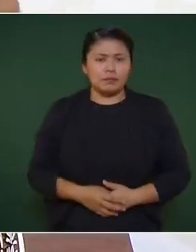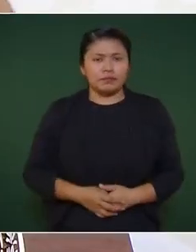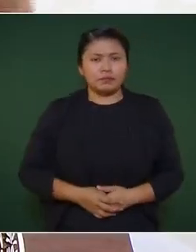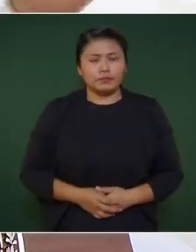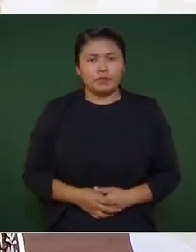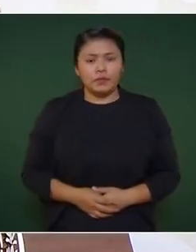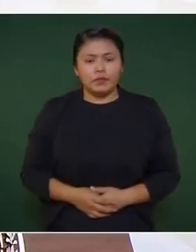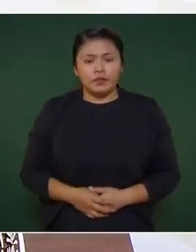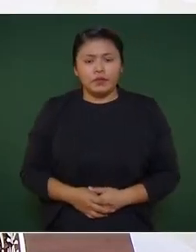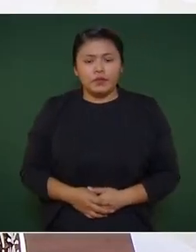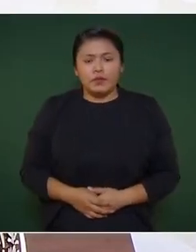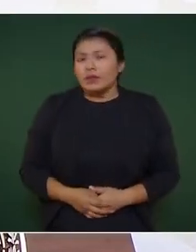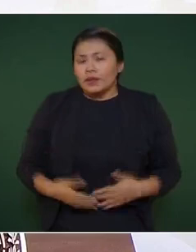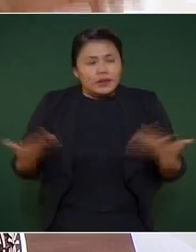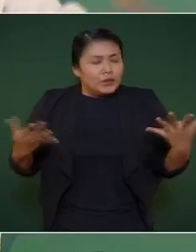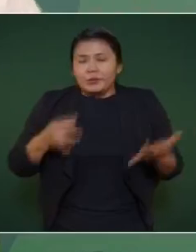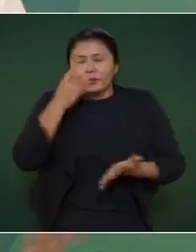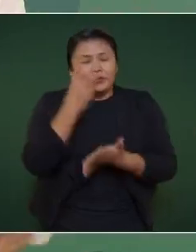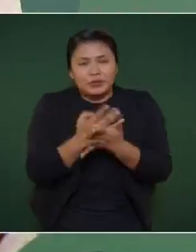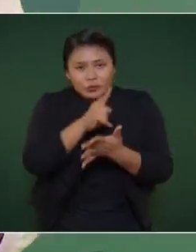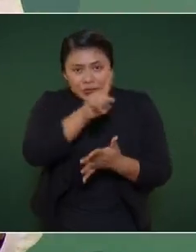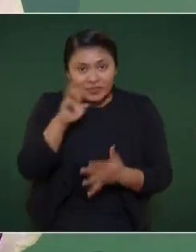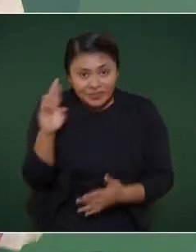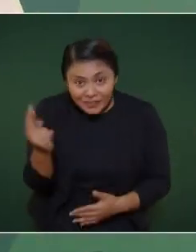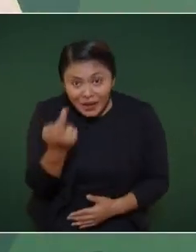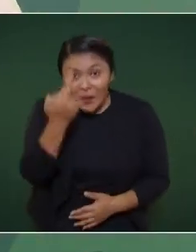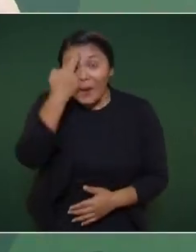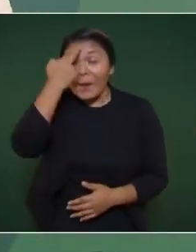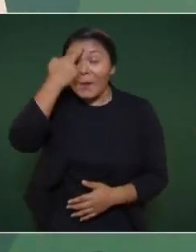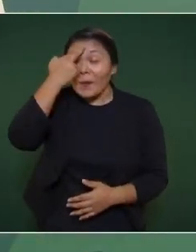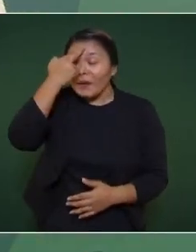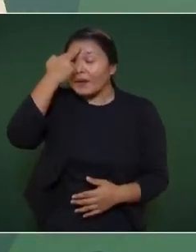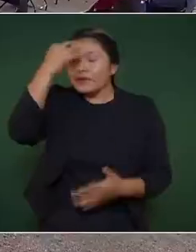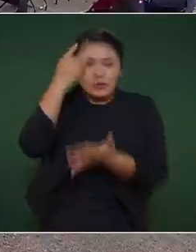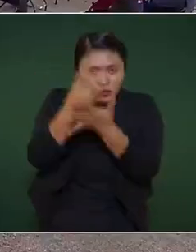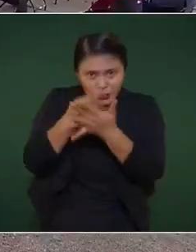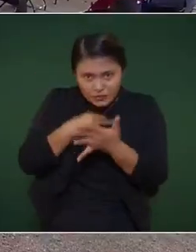nada más para refrescar la memoria,